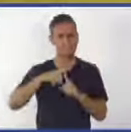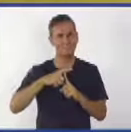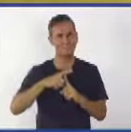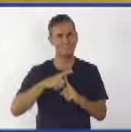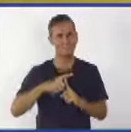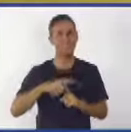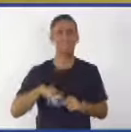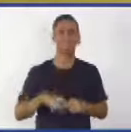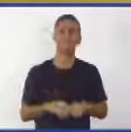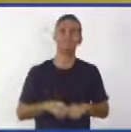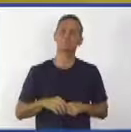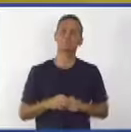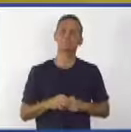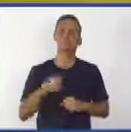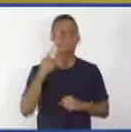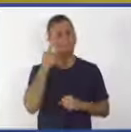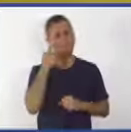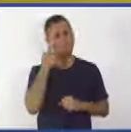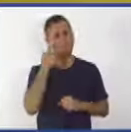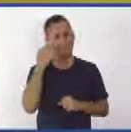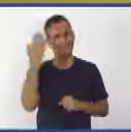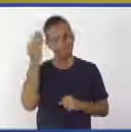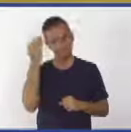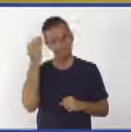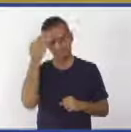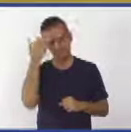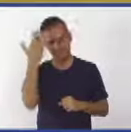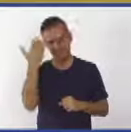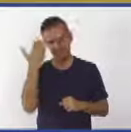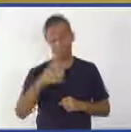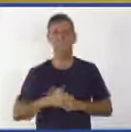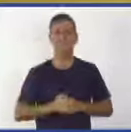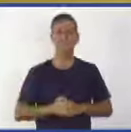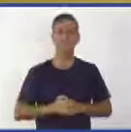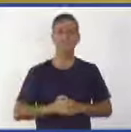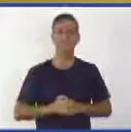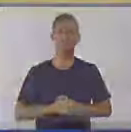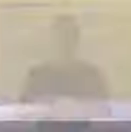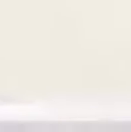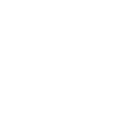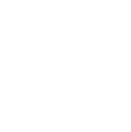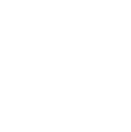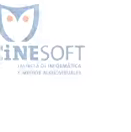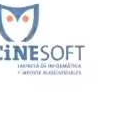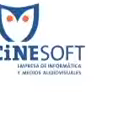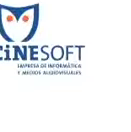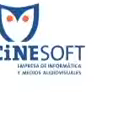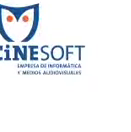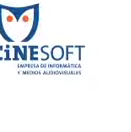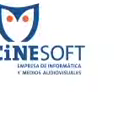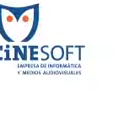orientaciones de actividades hasta ese entonces muchas gracias